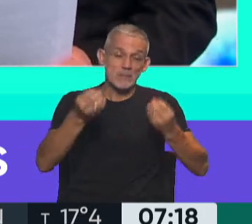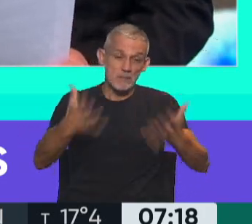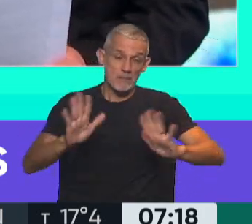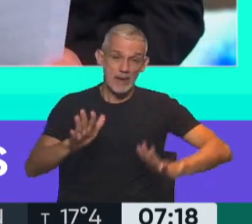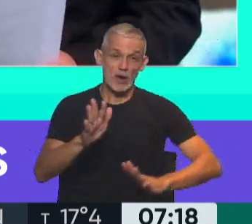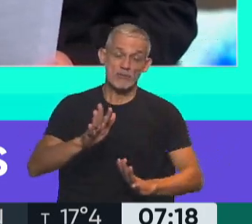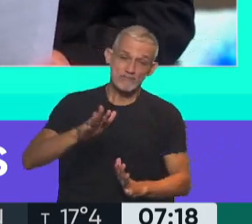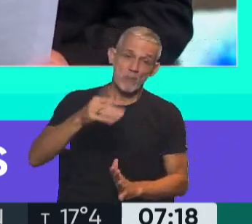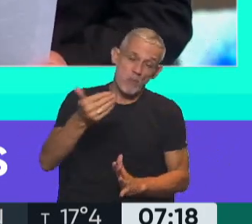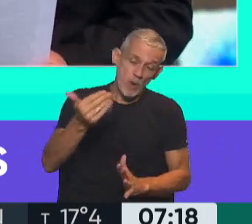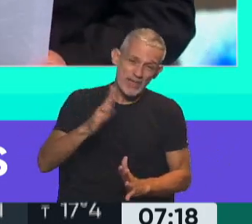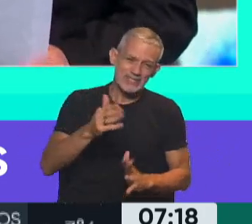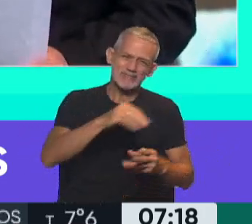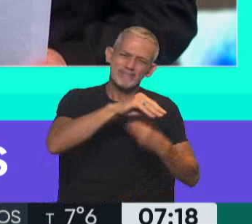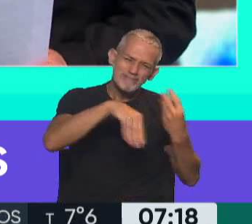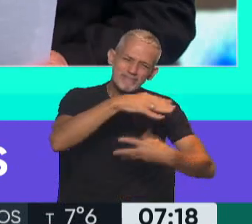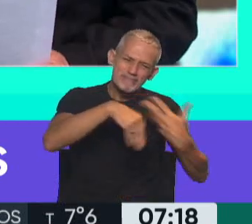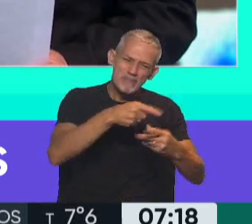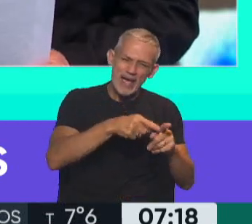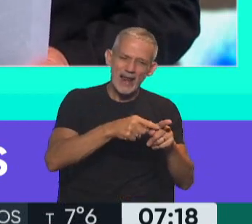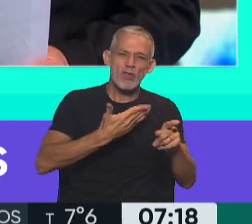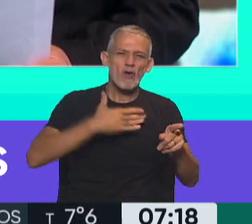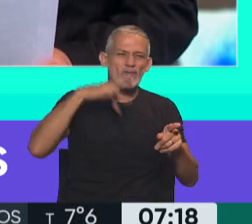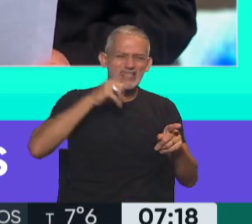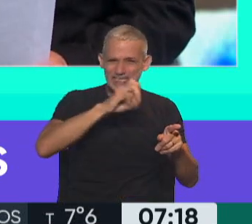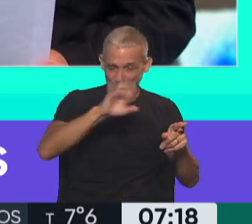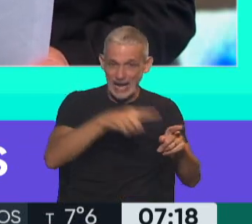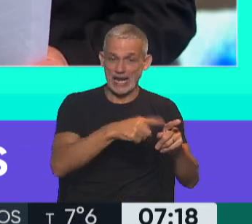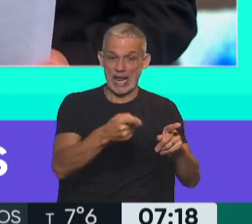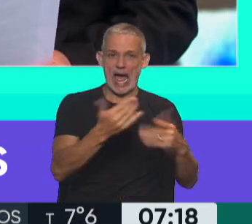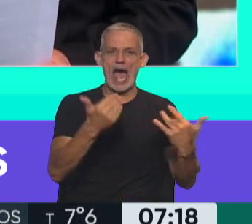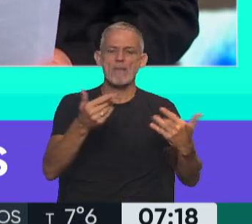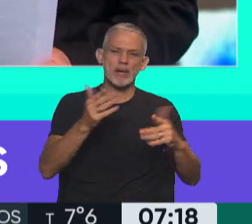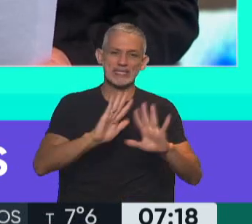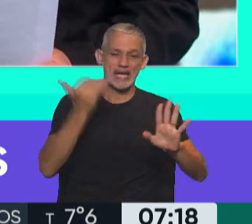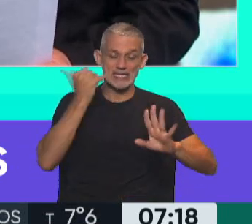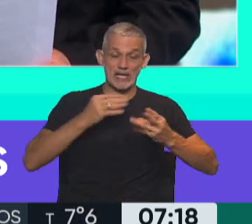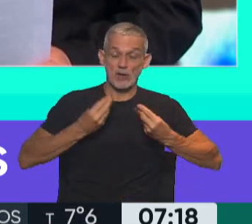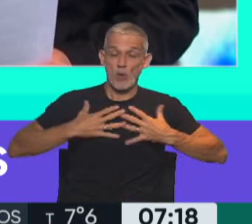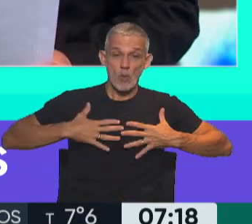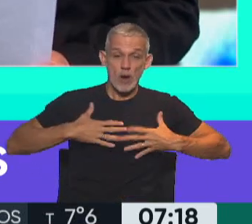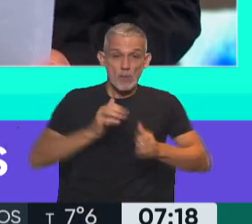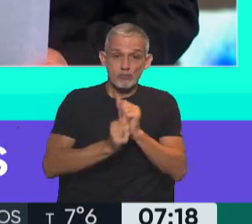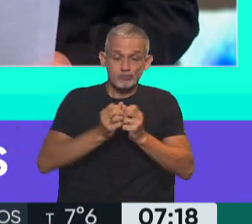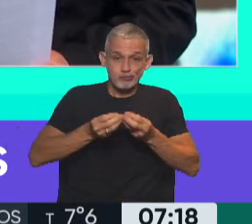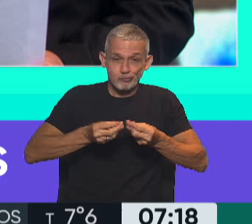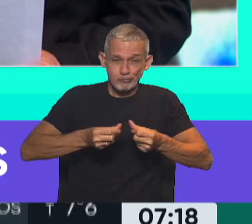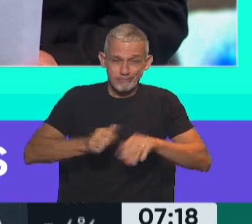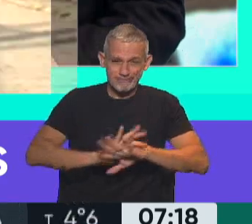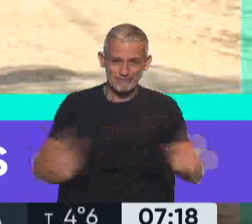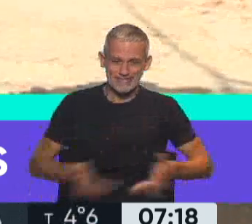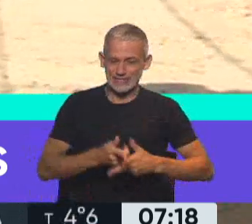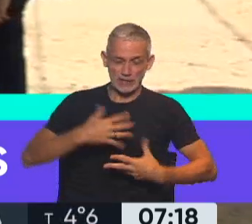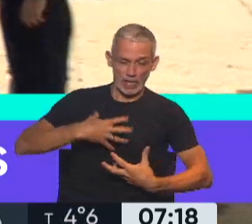efectivamente se trata de esta sustancia y que además empieza a descartarse, a liberarse del cuerpo y a generar menos